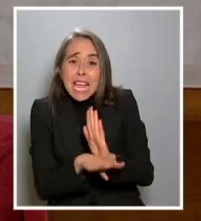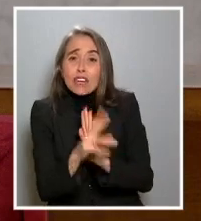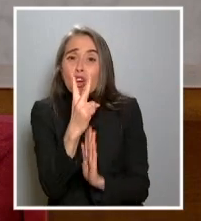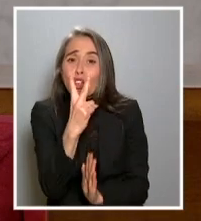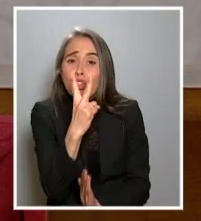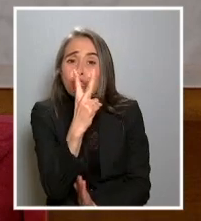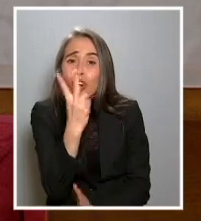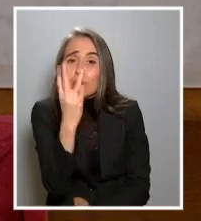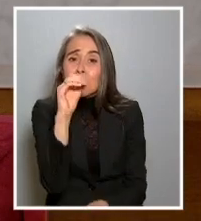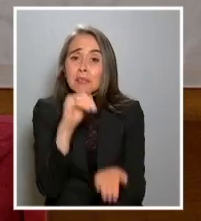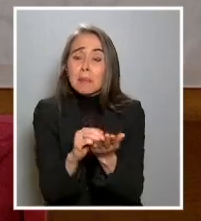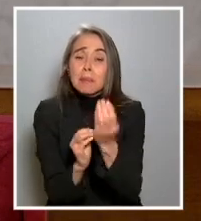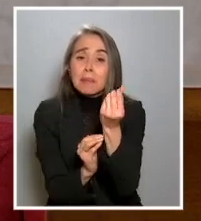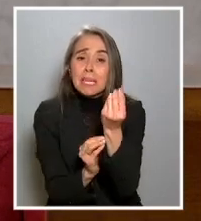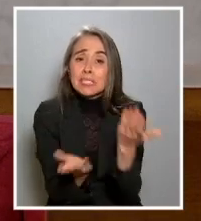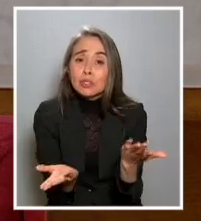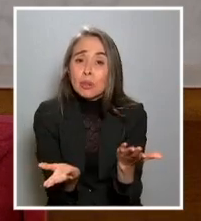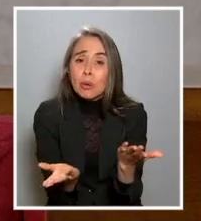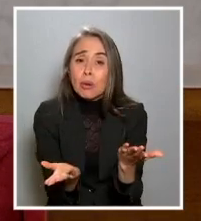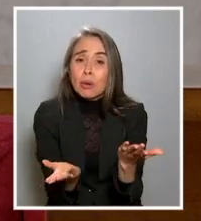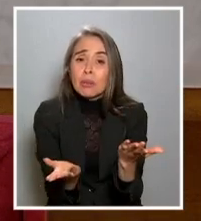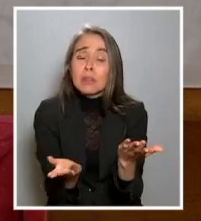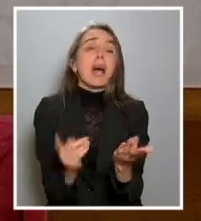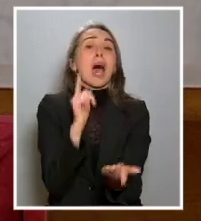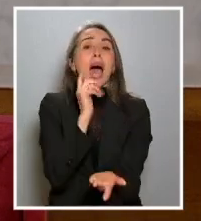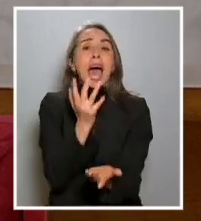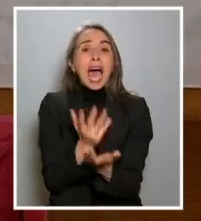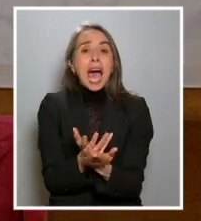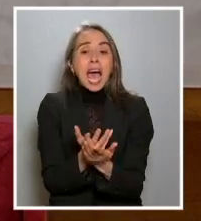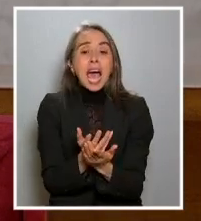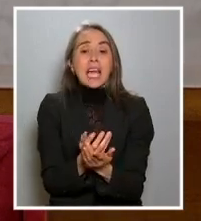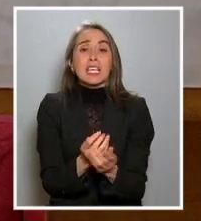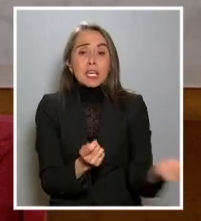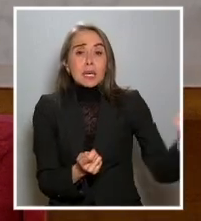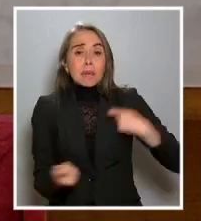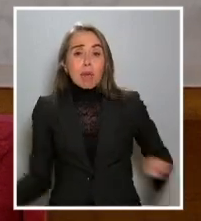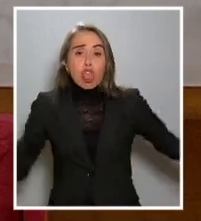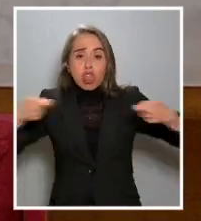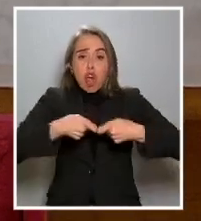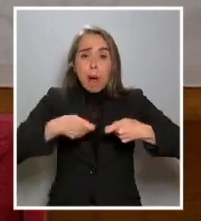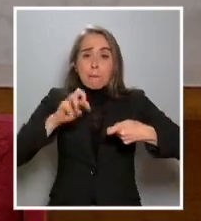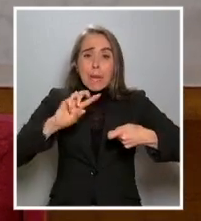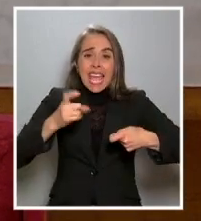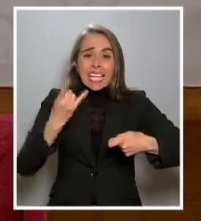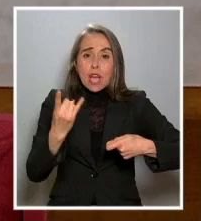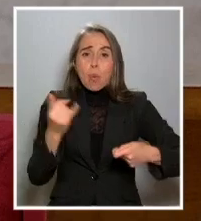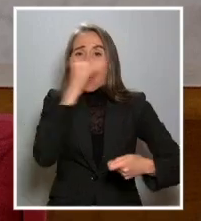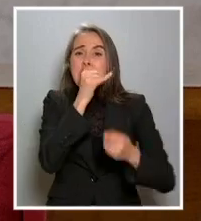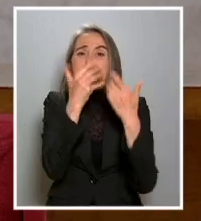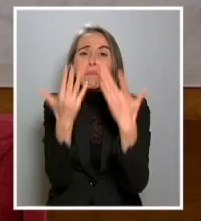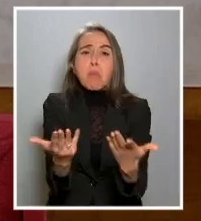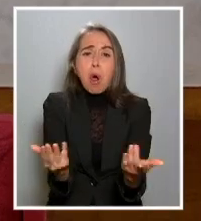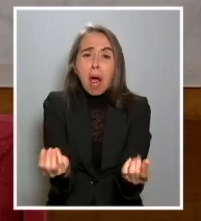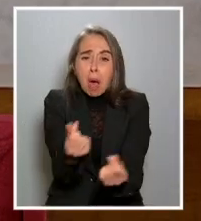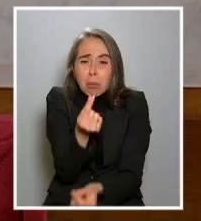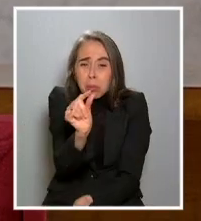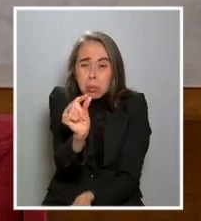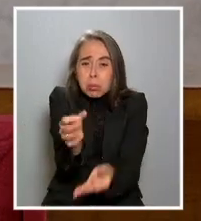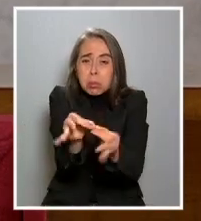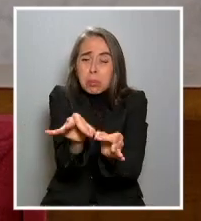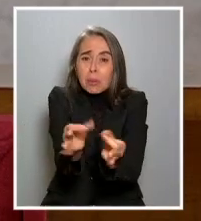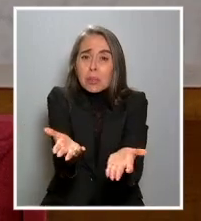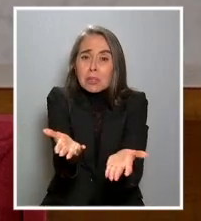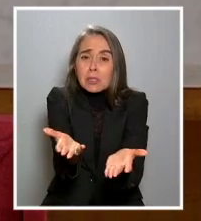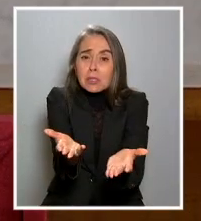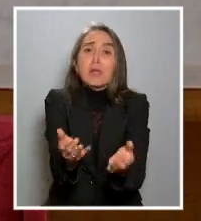los 230 mil pesos, pese a tener la PGU. Y eso es una inmoralidad.